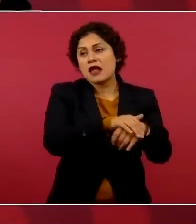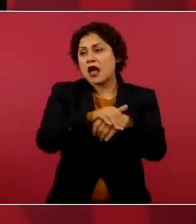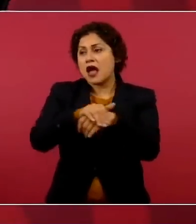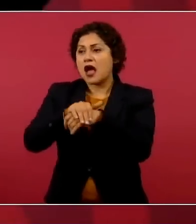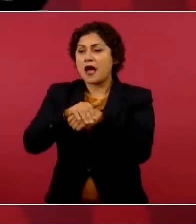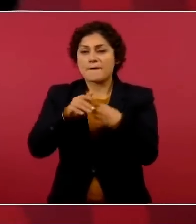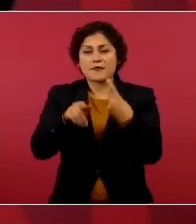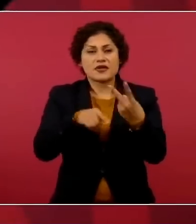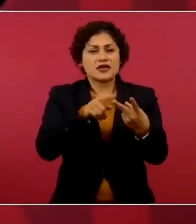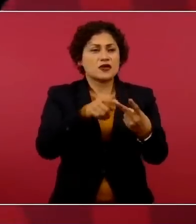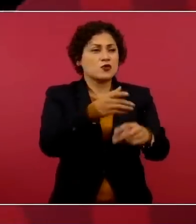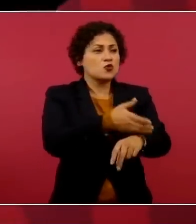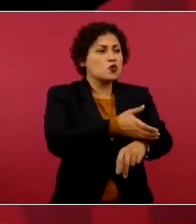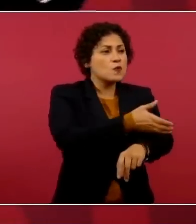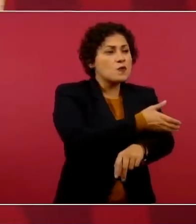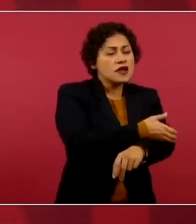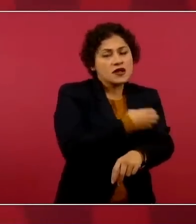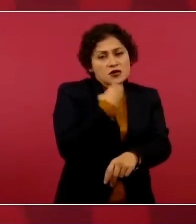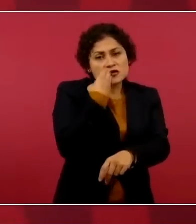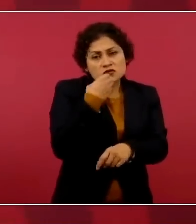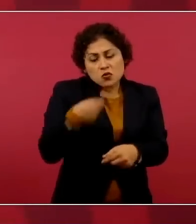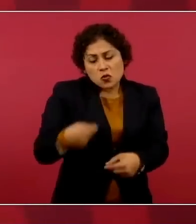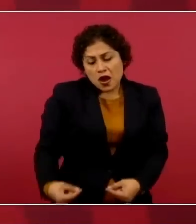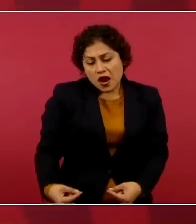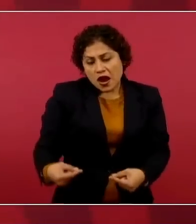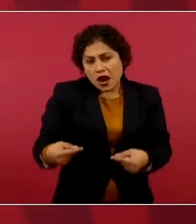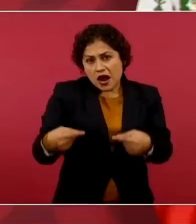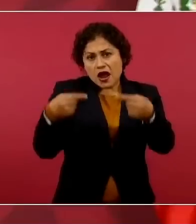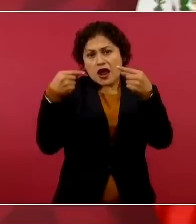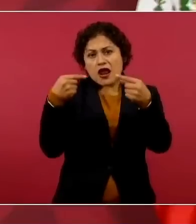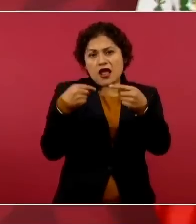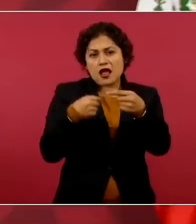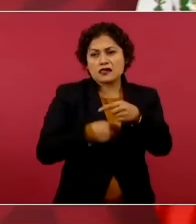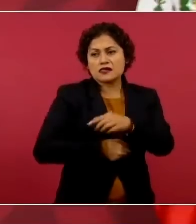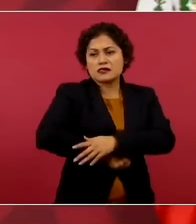compañeros de la escuela,